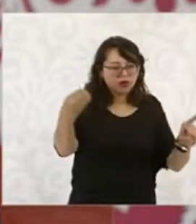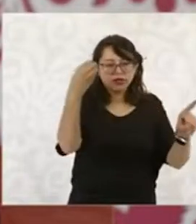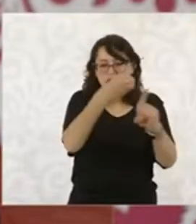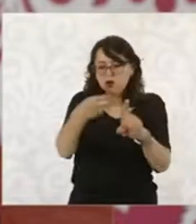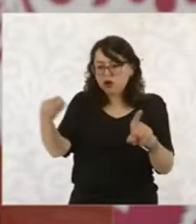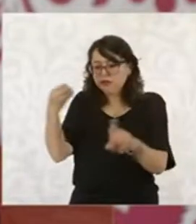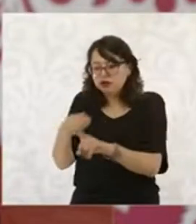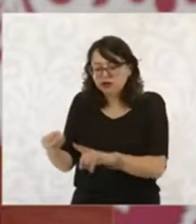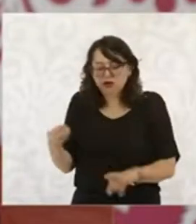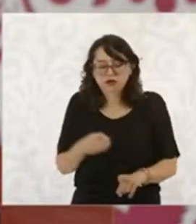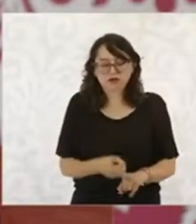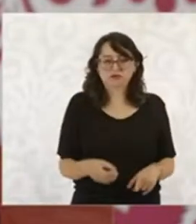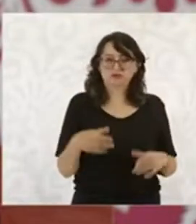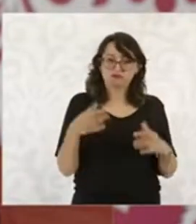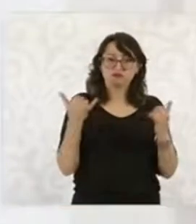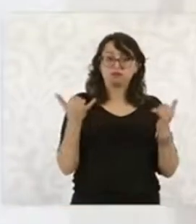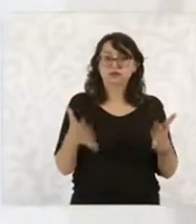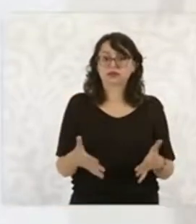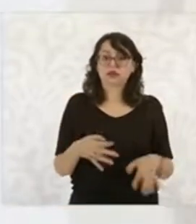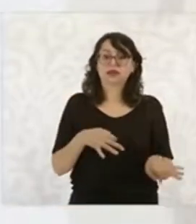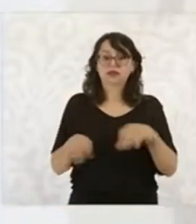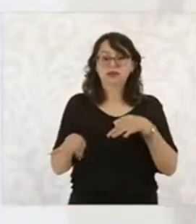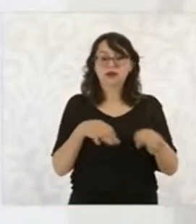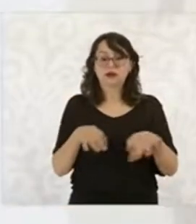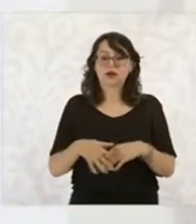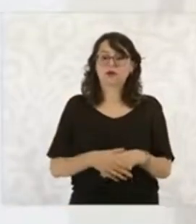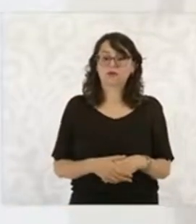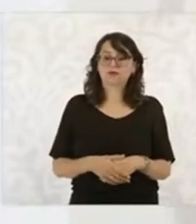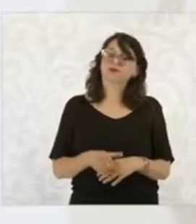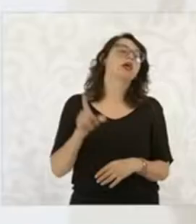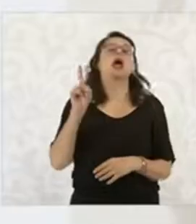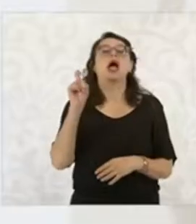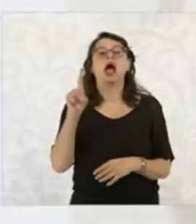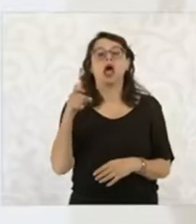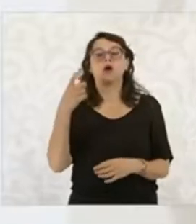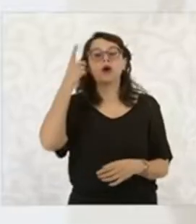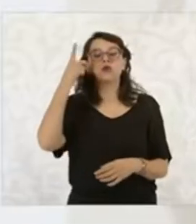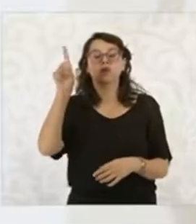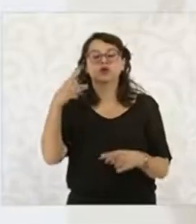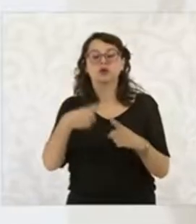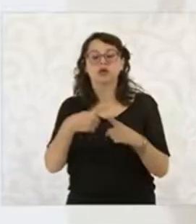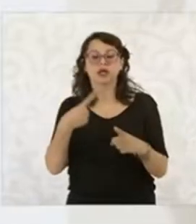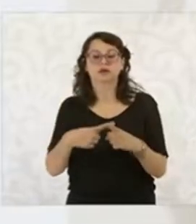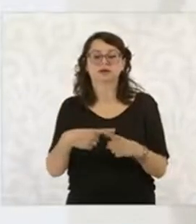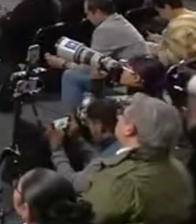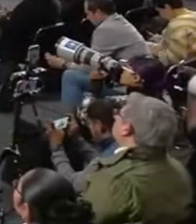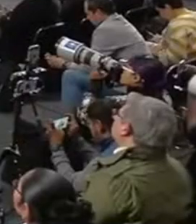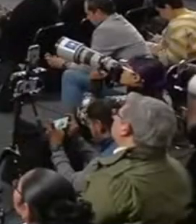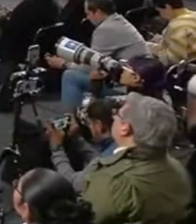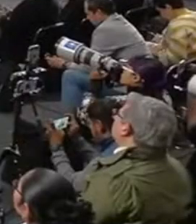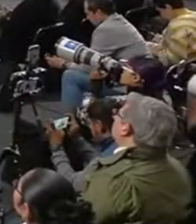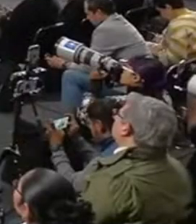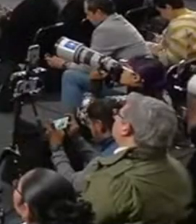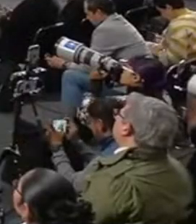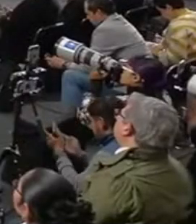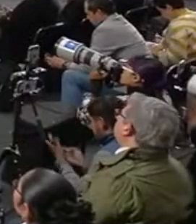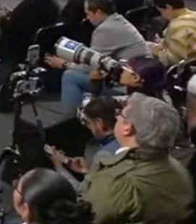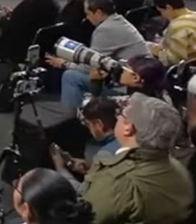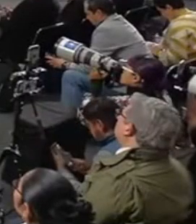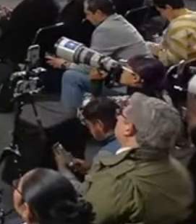Durante el periodo neoliberal, el agua es de la nación, eso está establecido en la Constitución, pero se puede